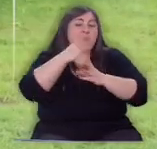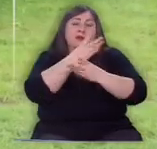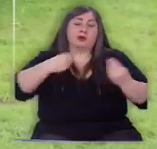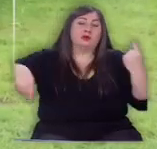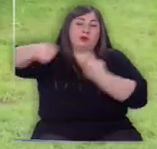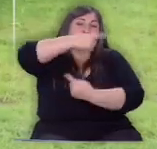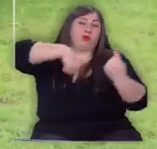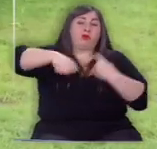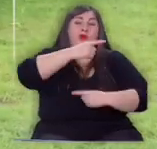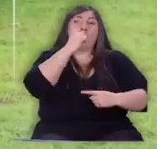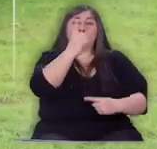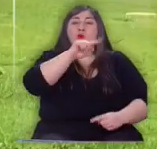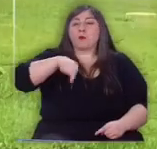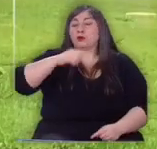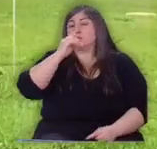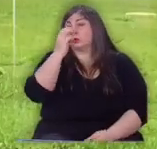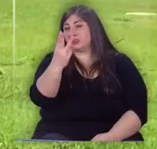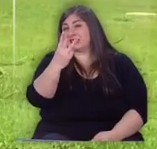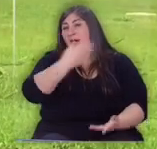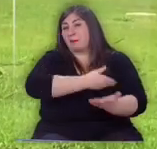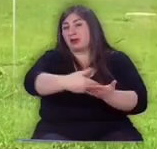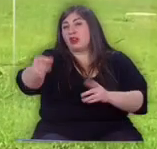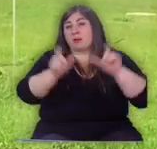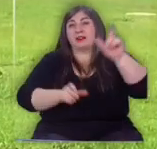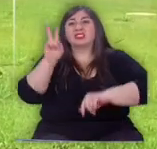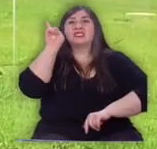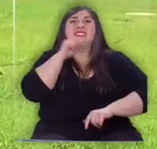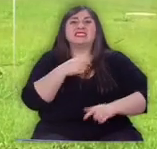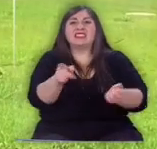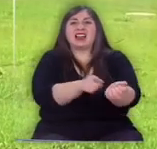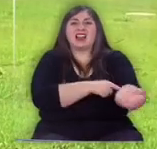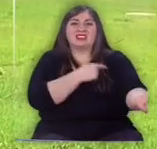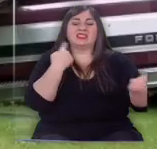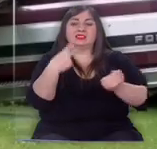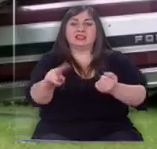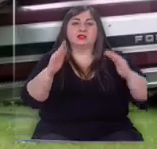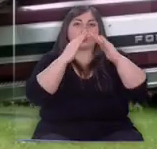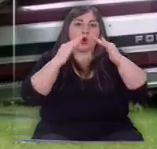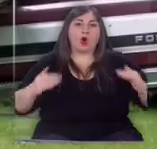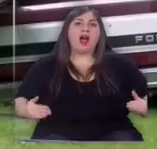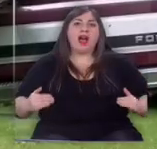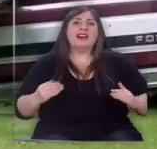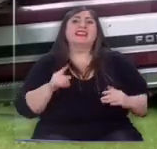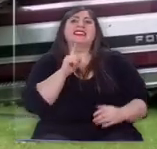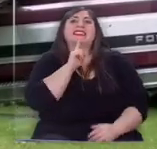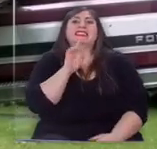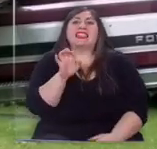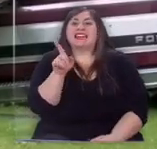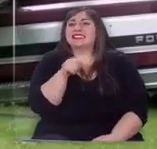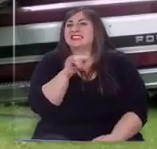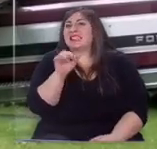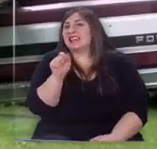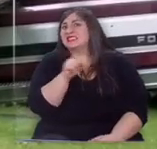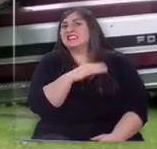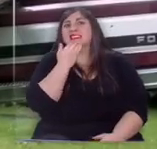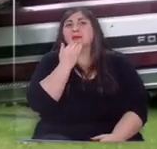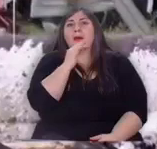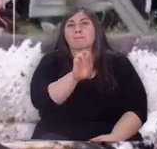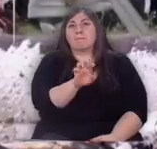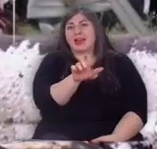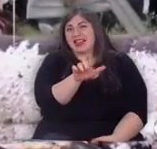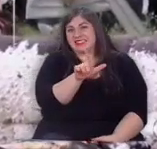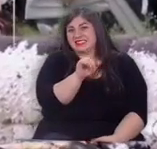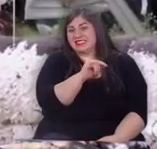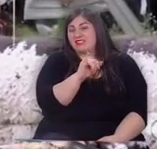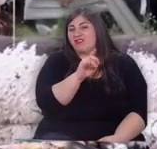tocaron tierra, 1.3 millones de personas que quedaron sin electricidad en sus hogares entre Texas hasta Pensilvania, atravesando prácticamente